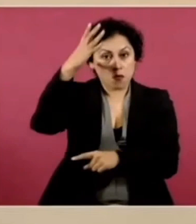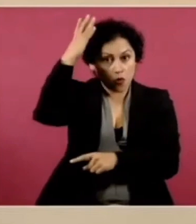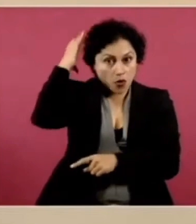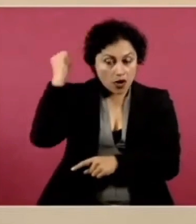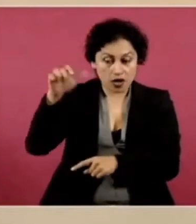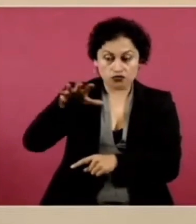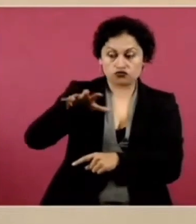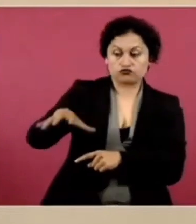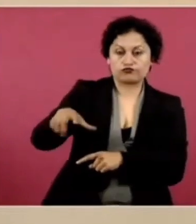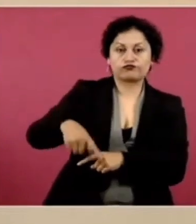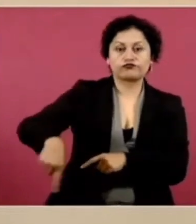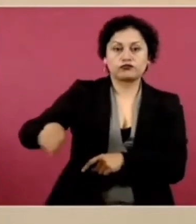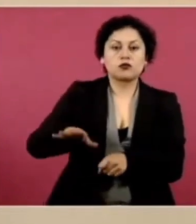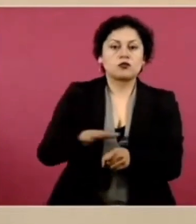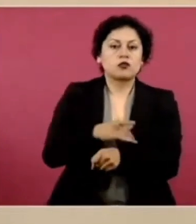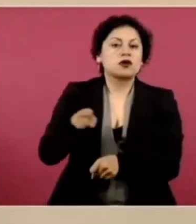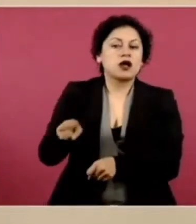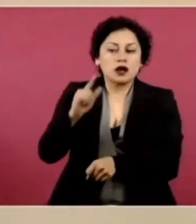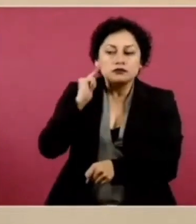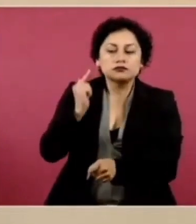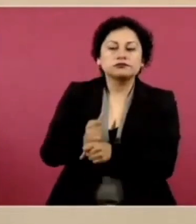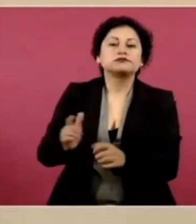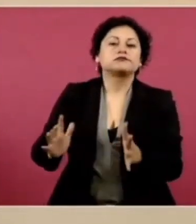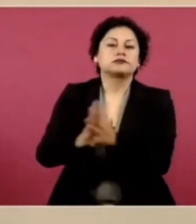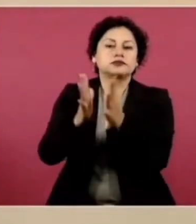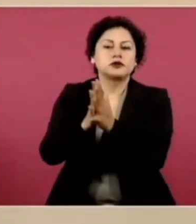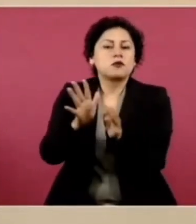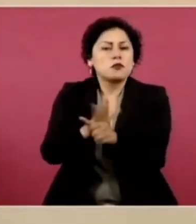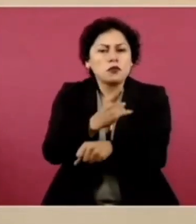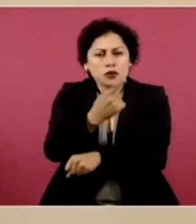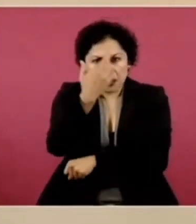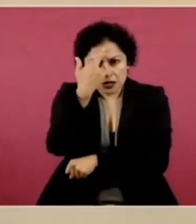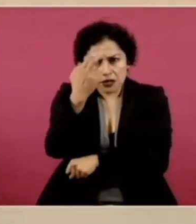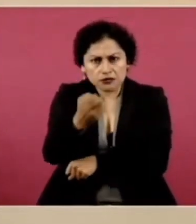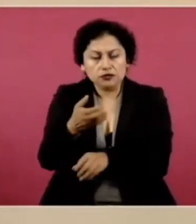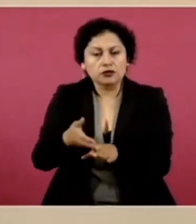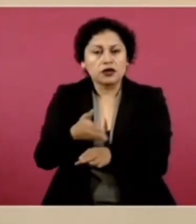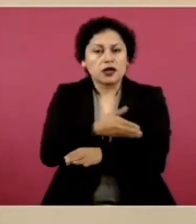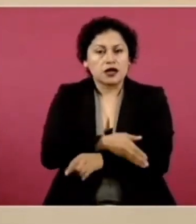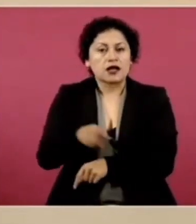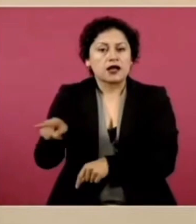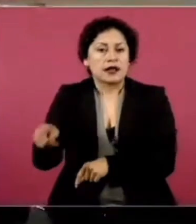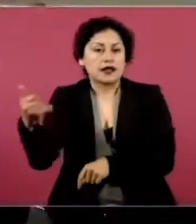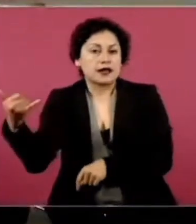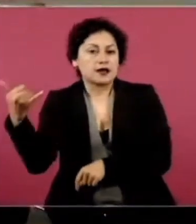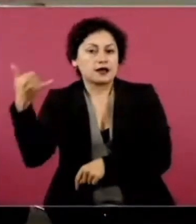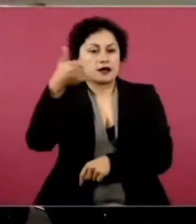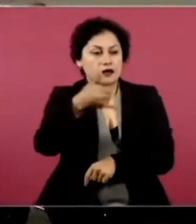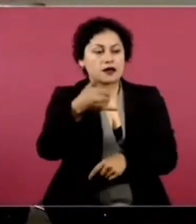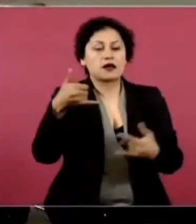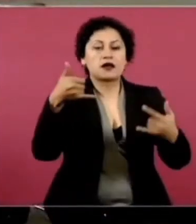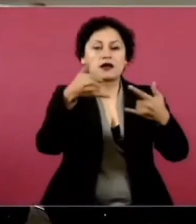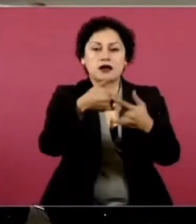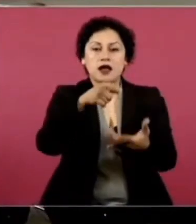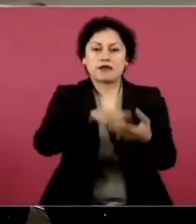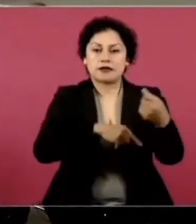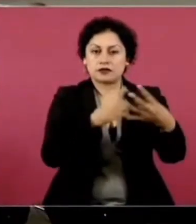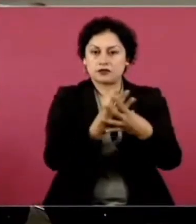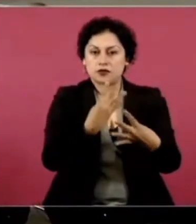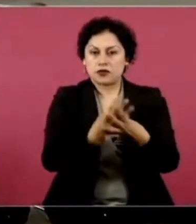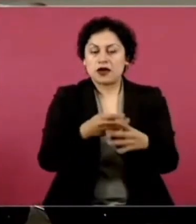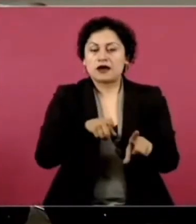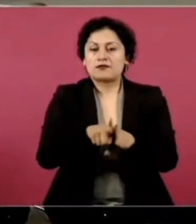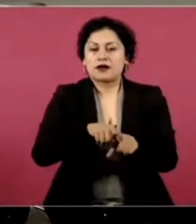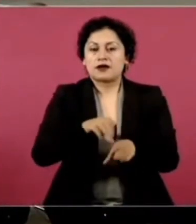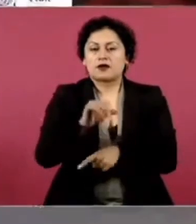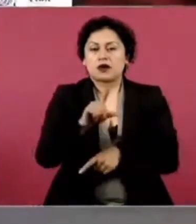en el hecho delictivo. Esto debido a que una llamada telefónica que realiza a su hermano Caleb, quien está detenido, pues